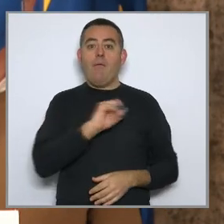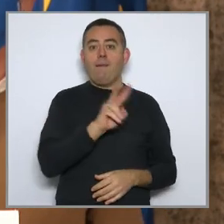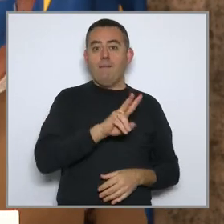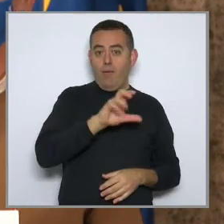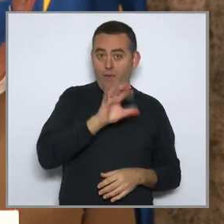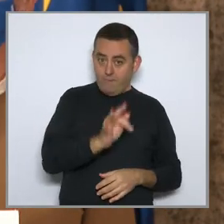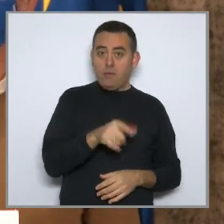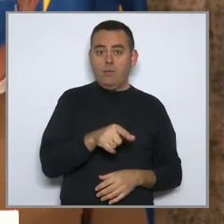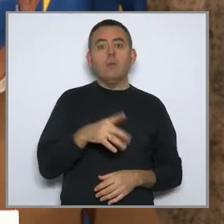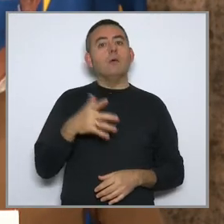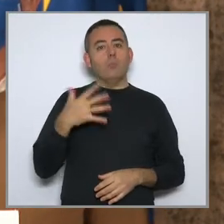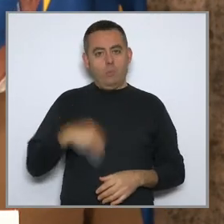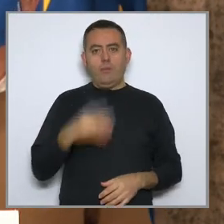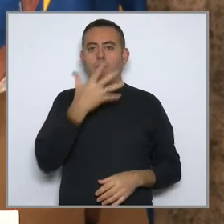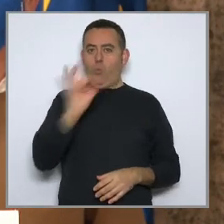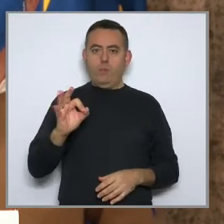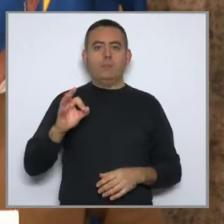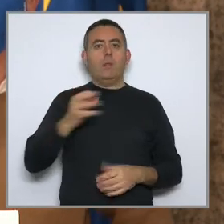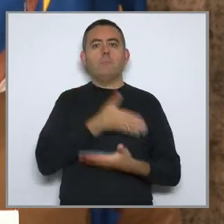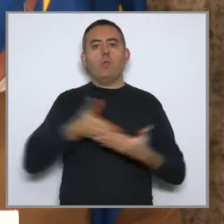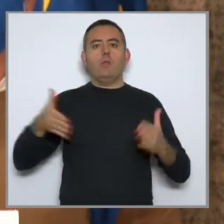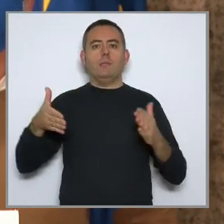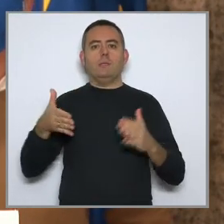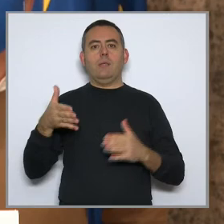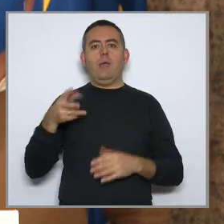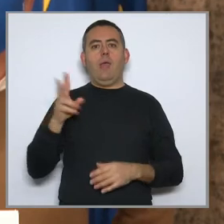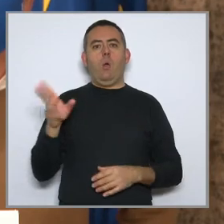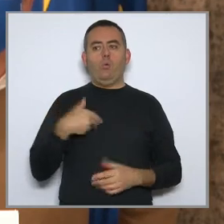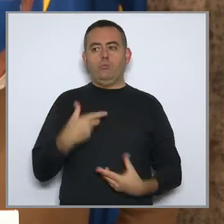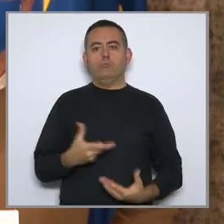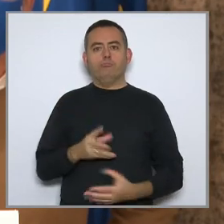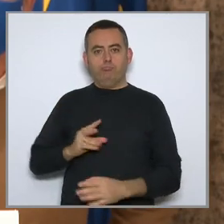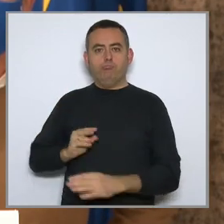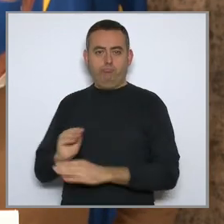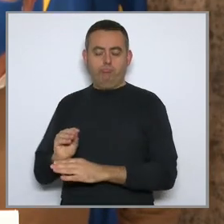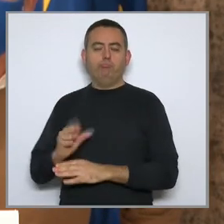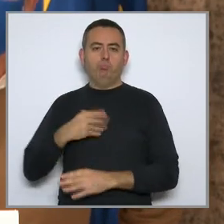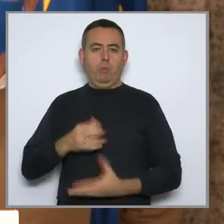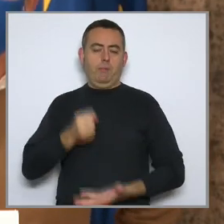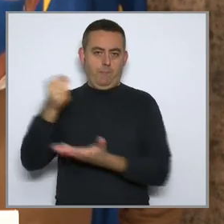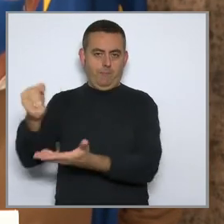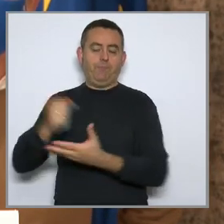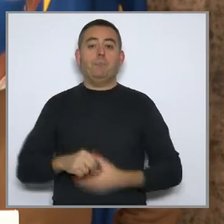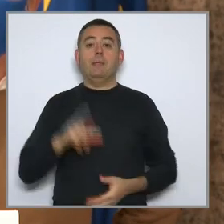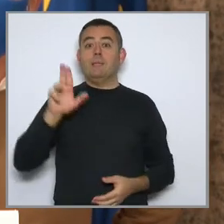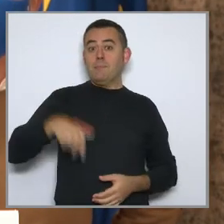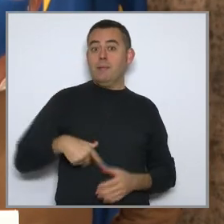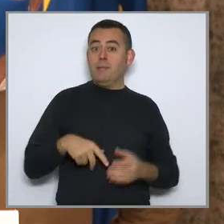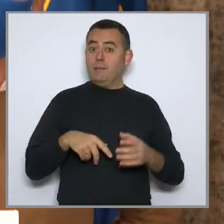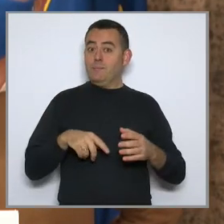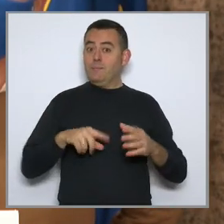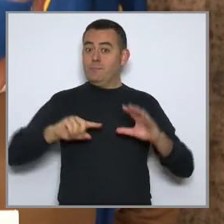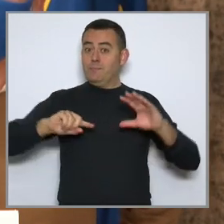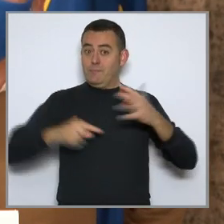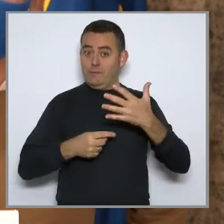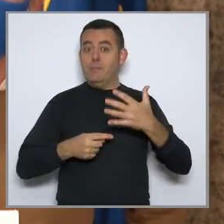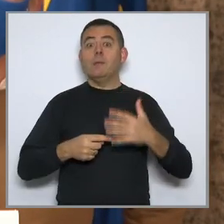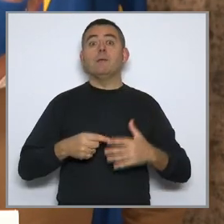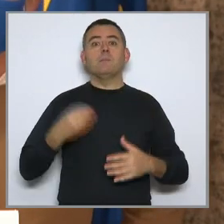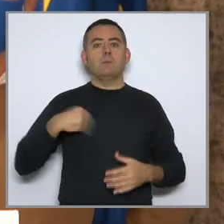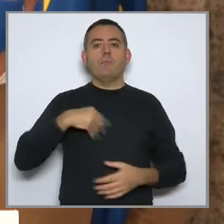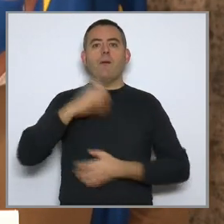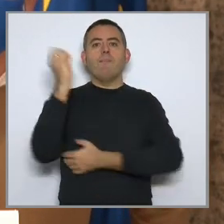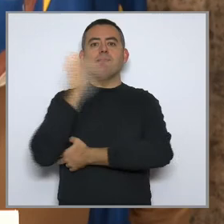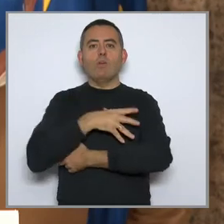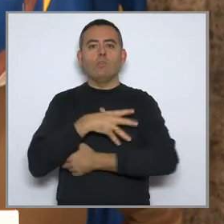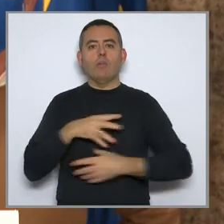de euros. Y sexta, como saben, y he dicho, se crea este Fondo de Cooperación Municipal, COVID,